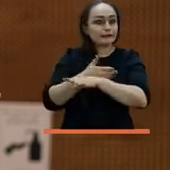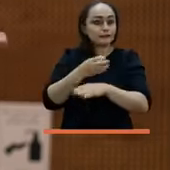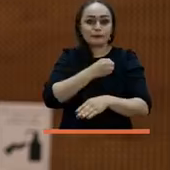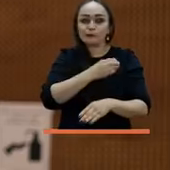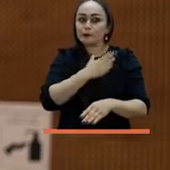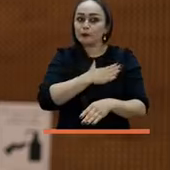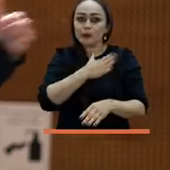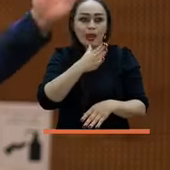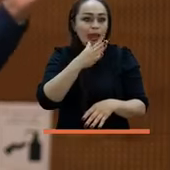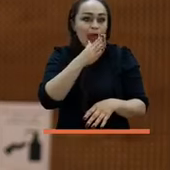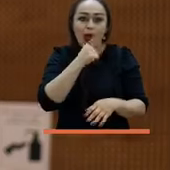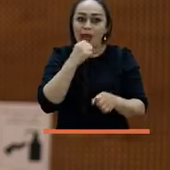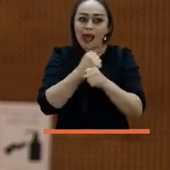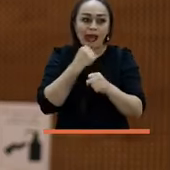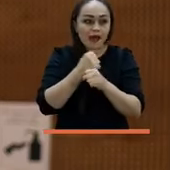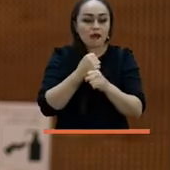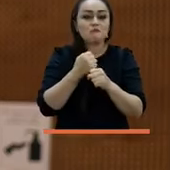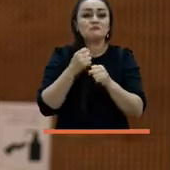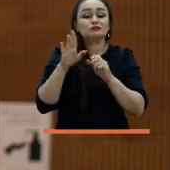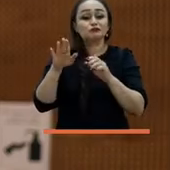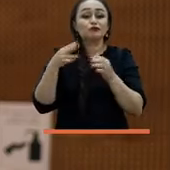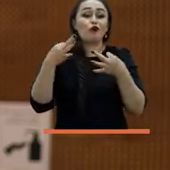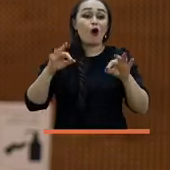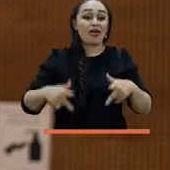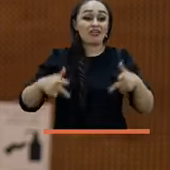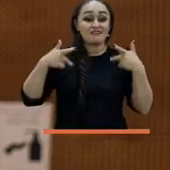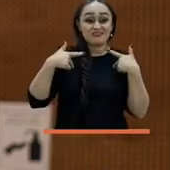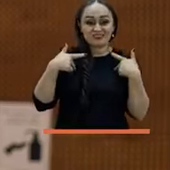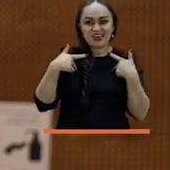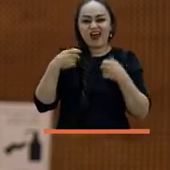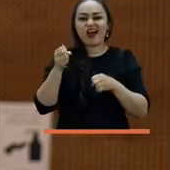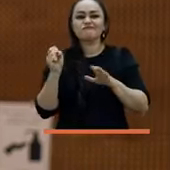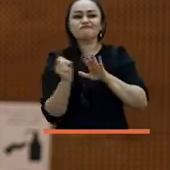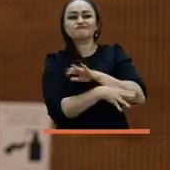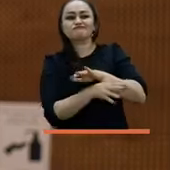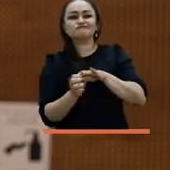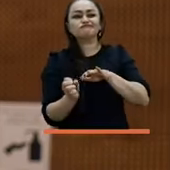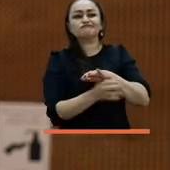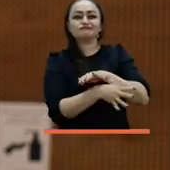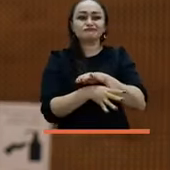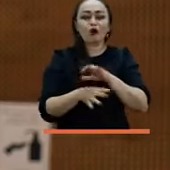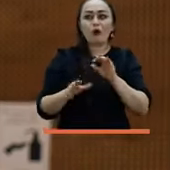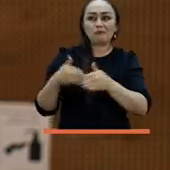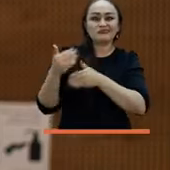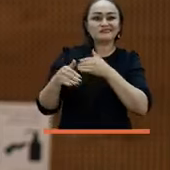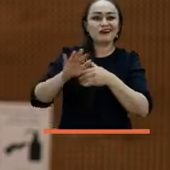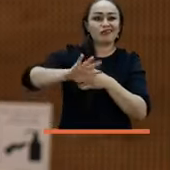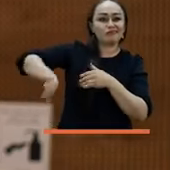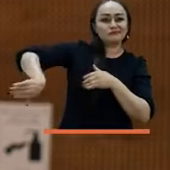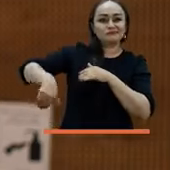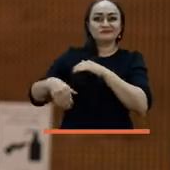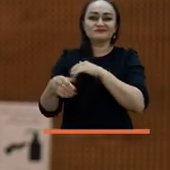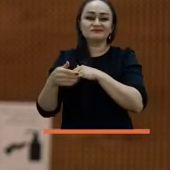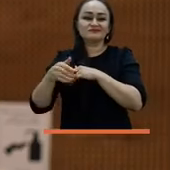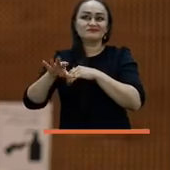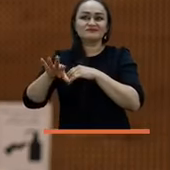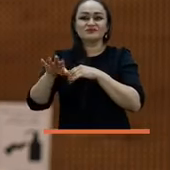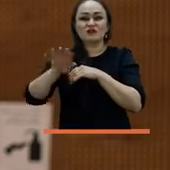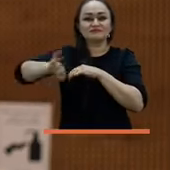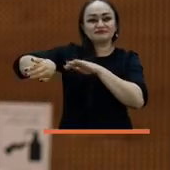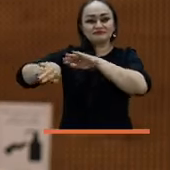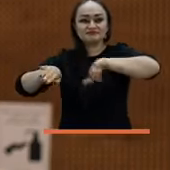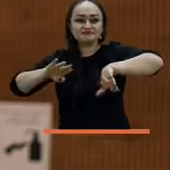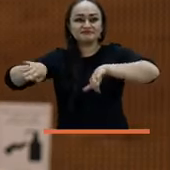obviamente las hojas de vida son desechadas o no pasan los procesos entonces en el café ganan esas esa primera